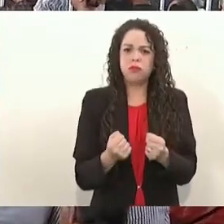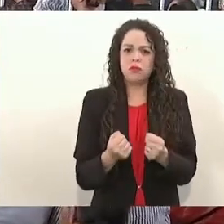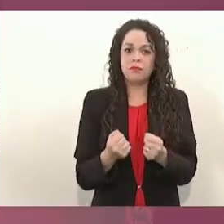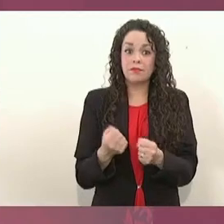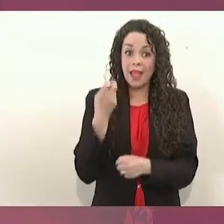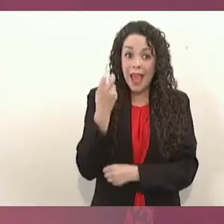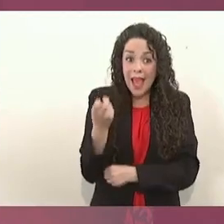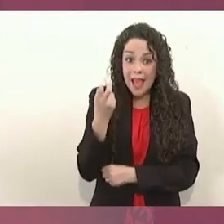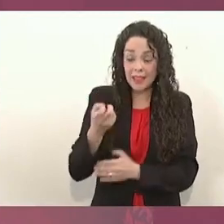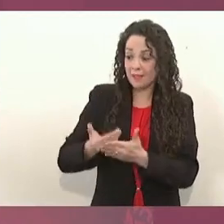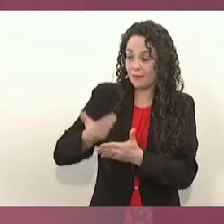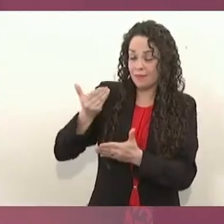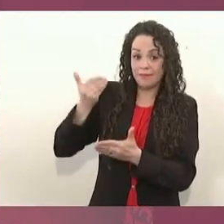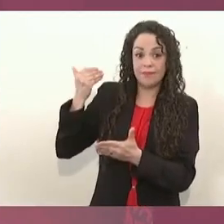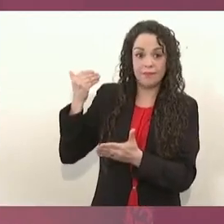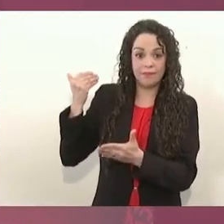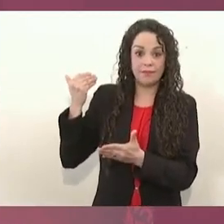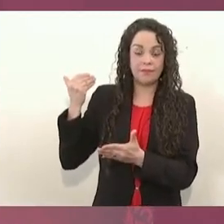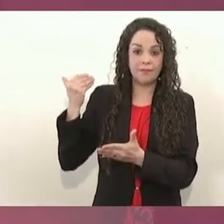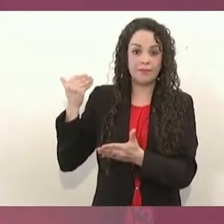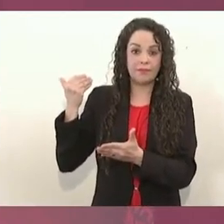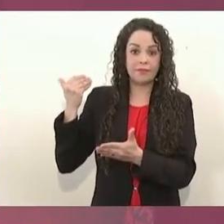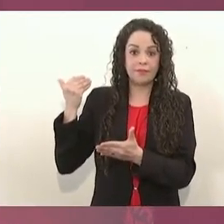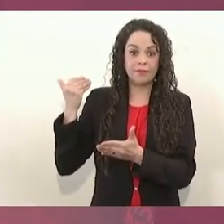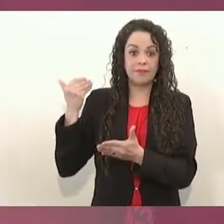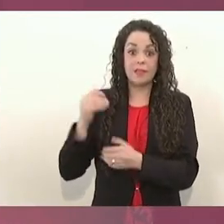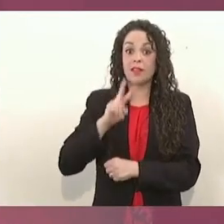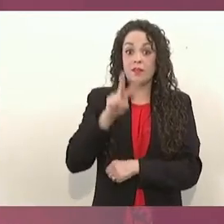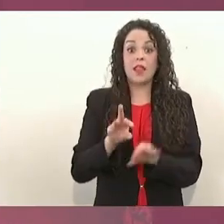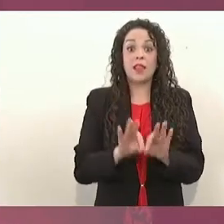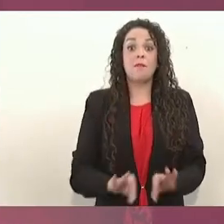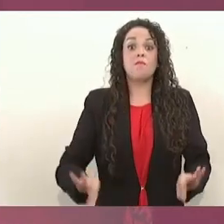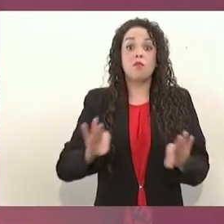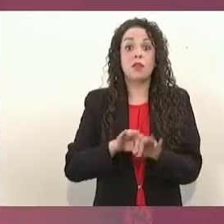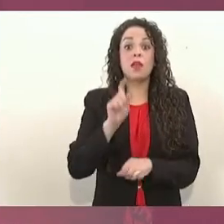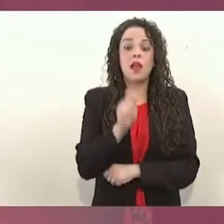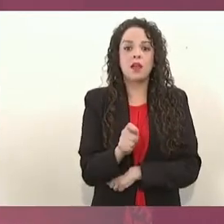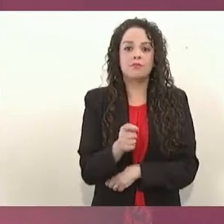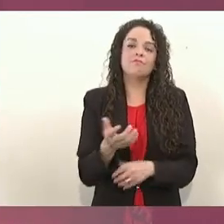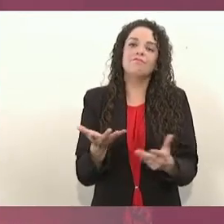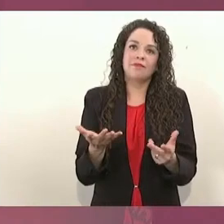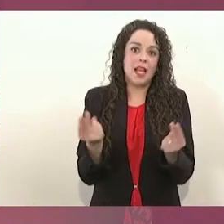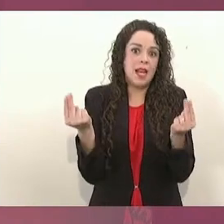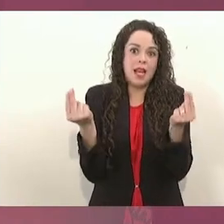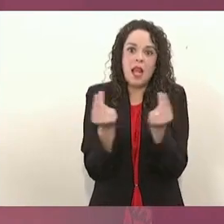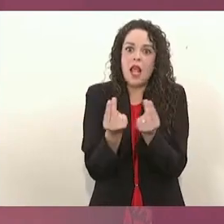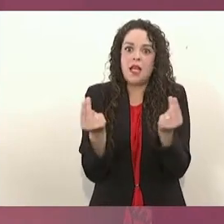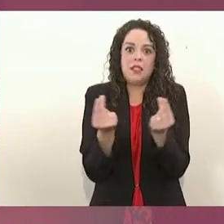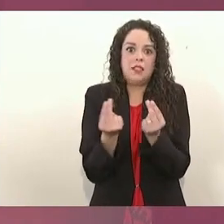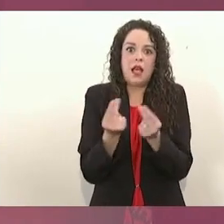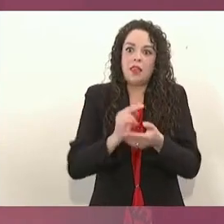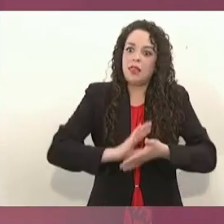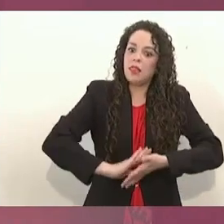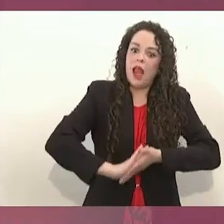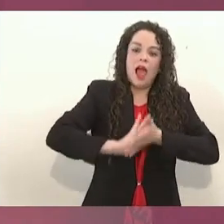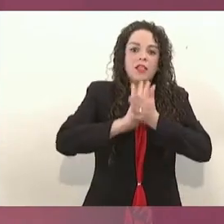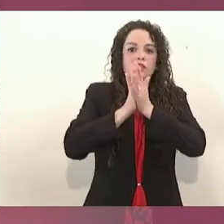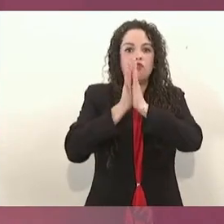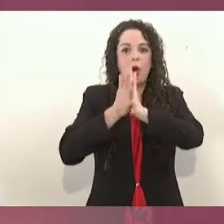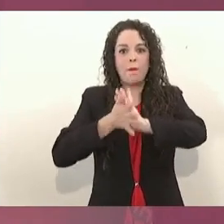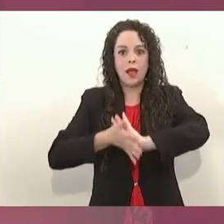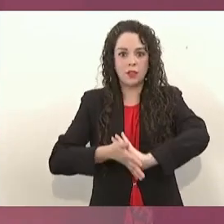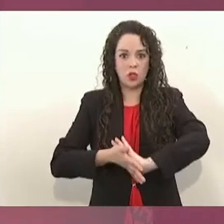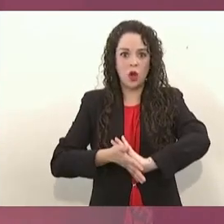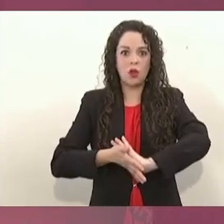Pero ellos tuvieron, por la necesidad que hacer esa transformación